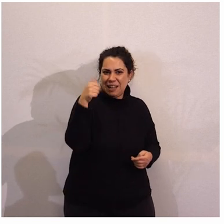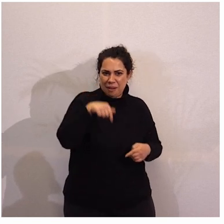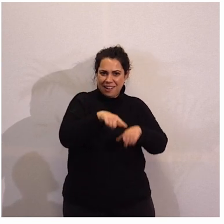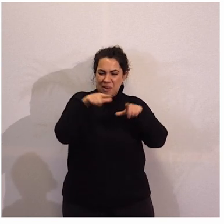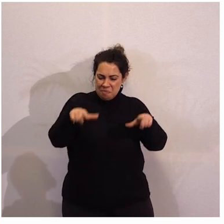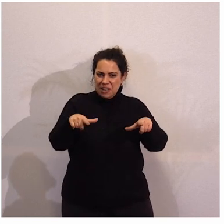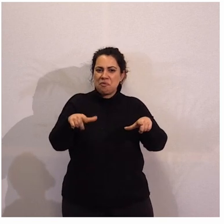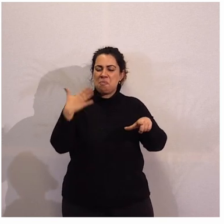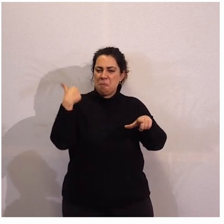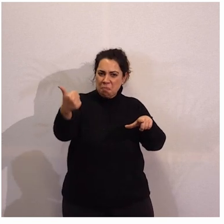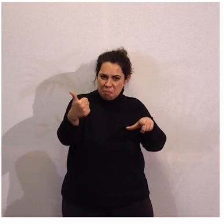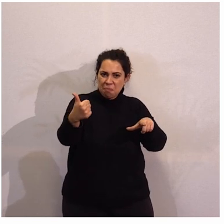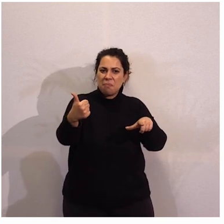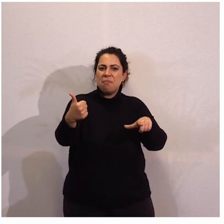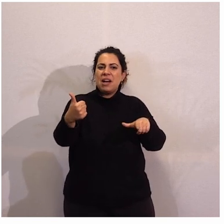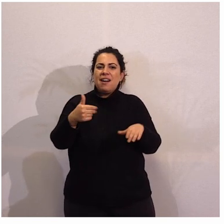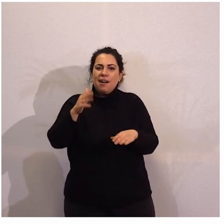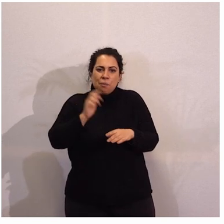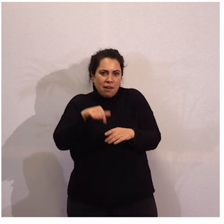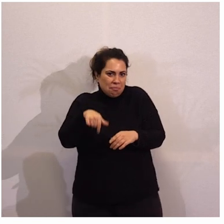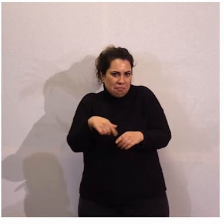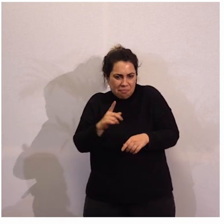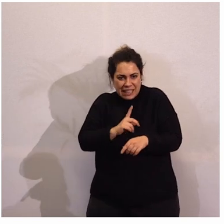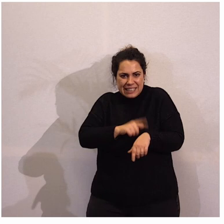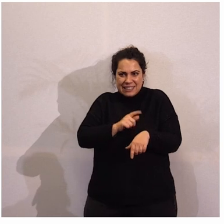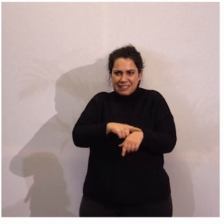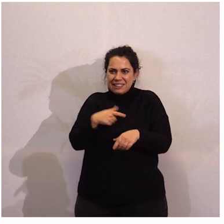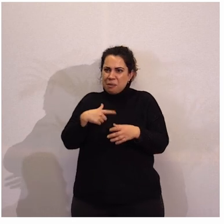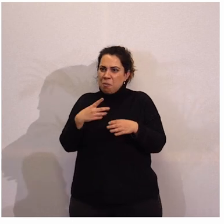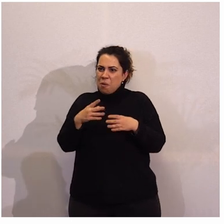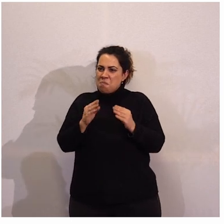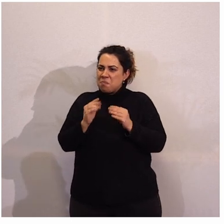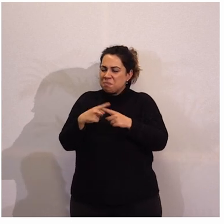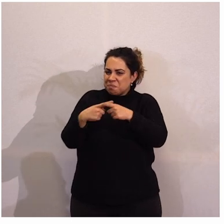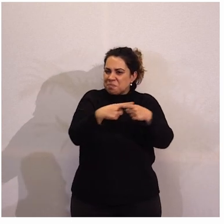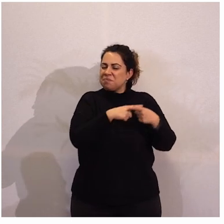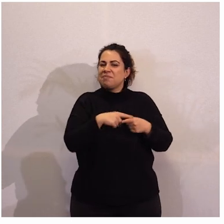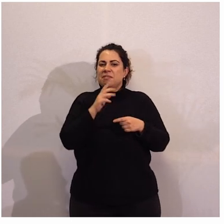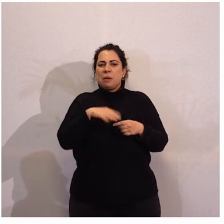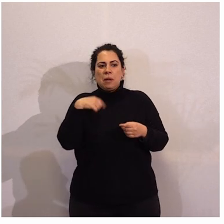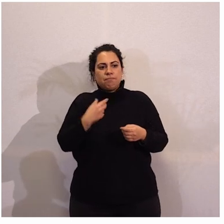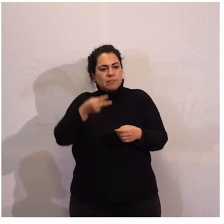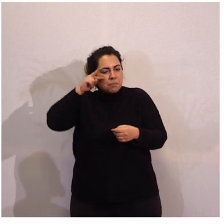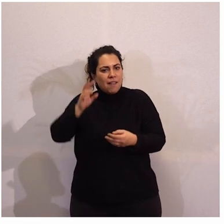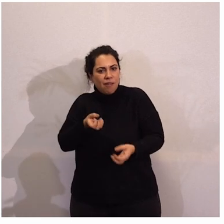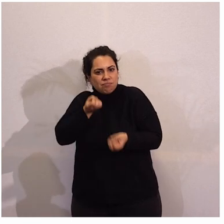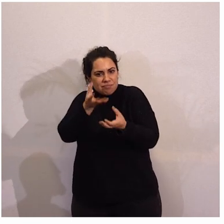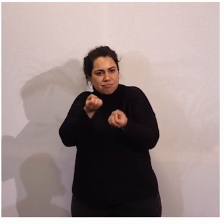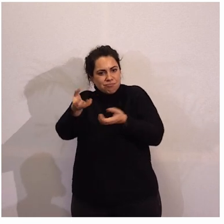plataforma a pasar este ratito y a compartir cada uno y cada una las experiencias